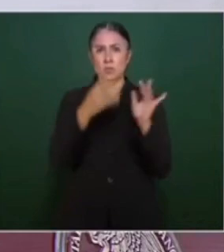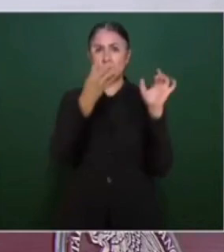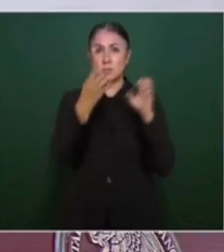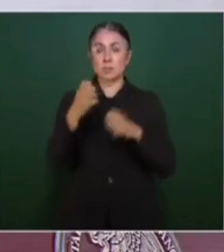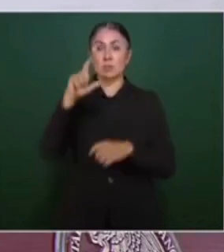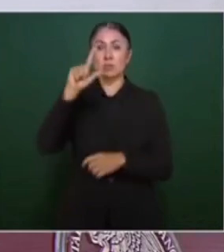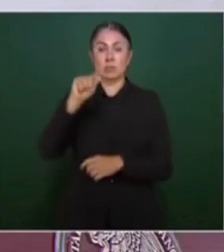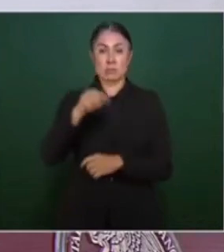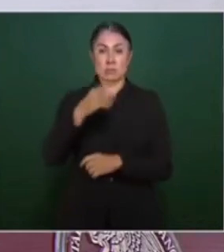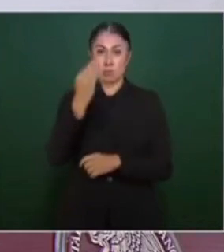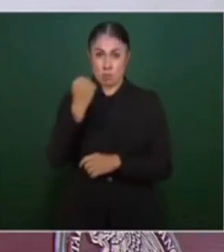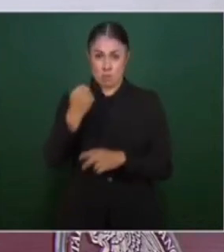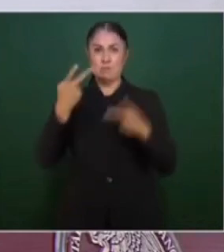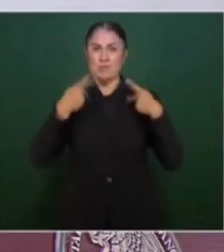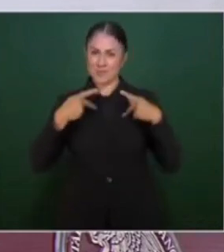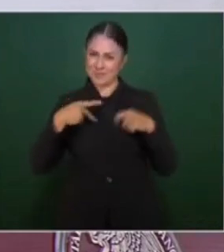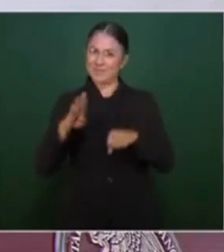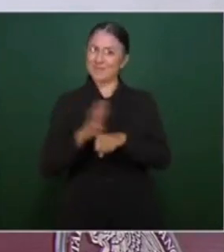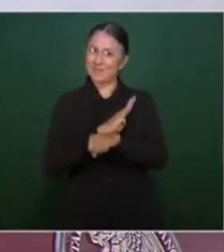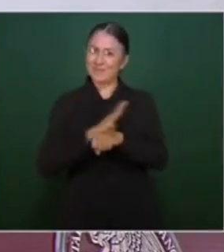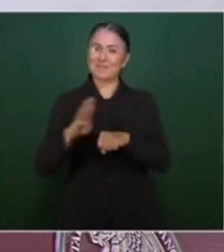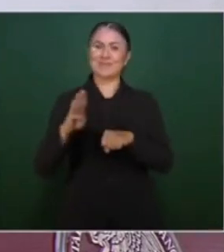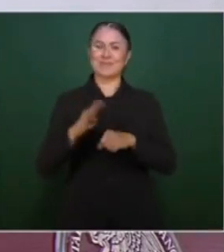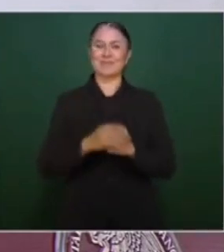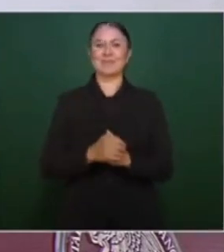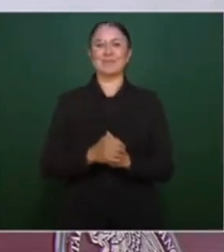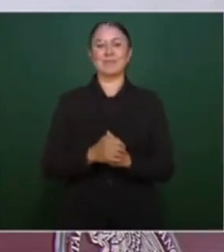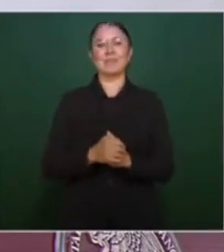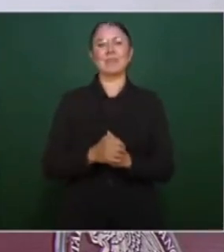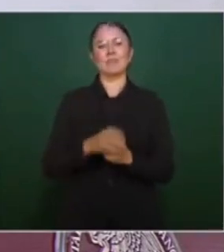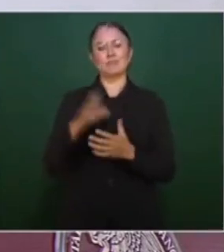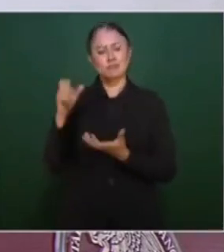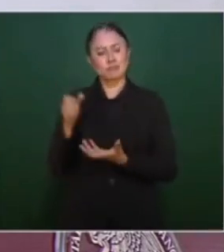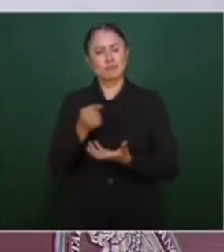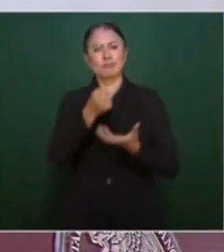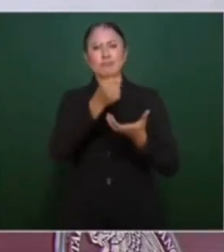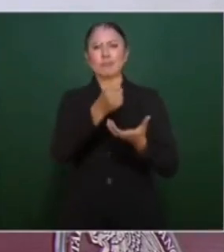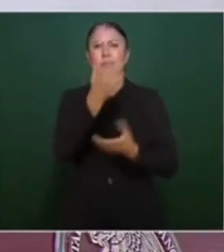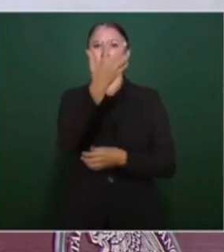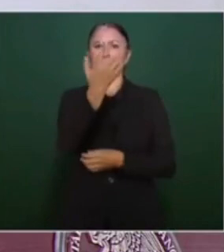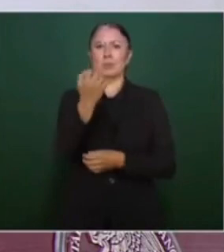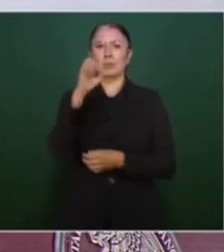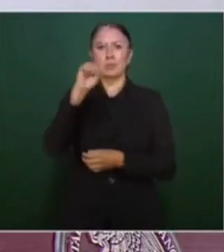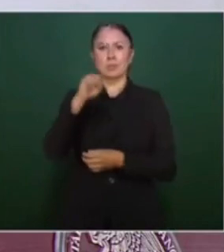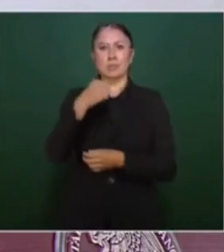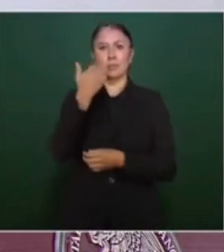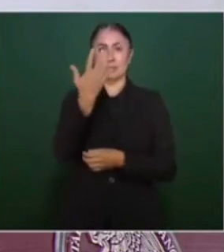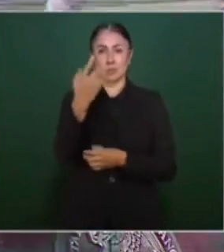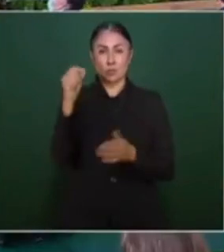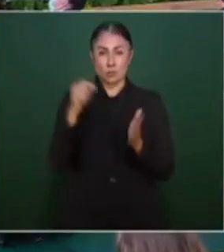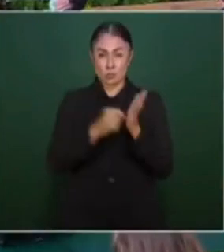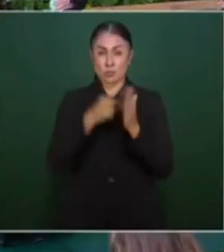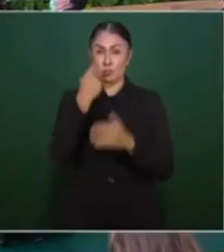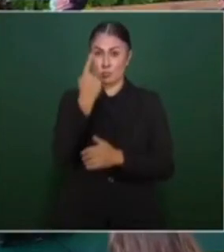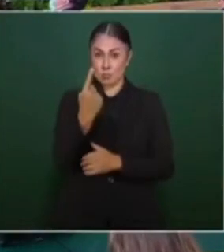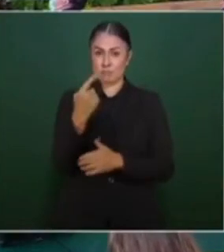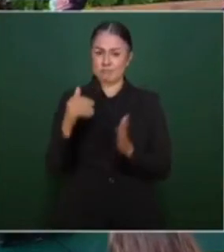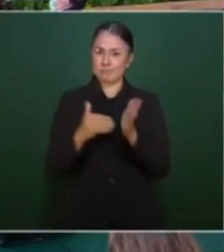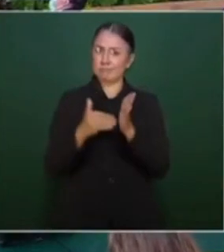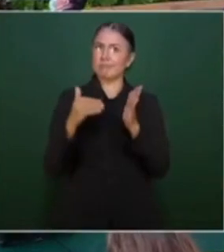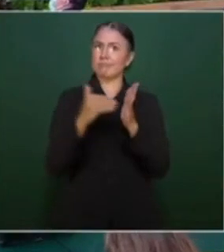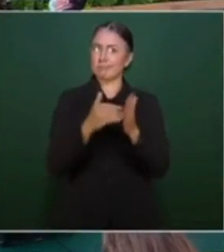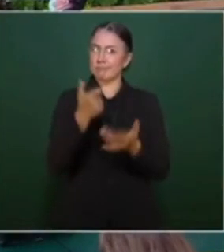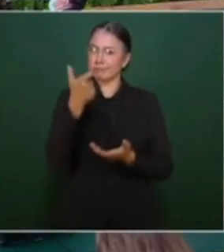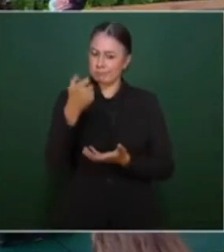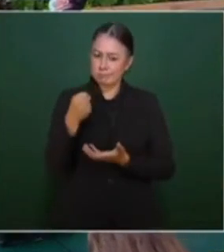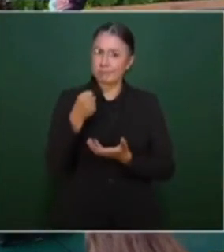531.979 beneficiarios y un monto de 565.1 millones de pesos.